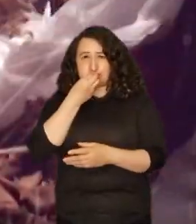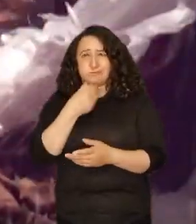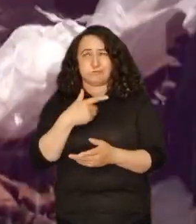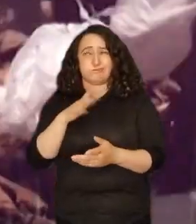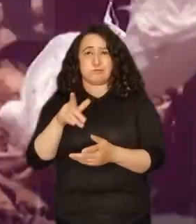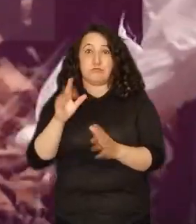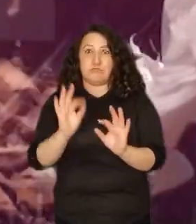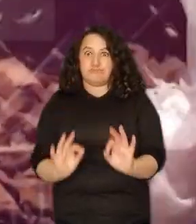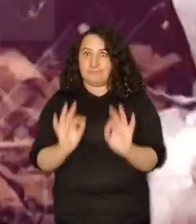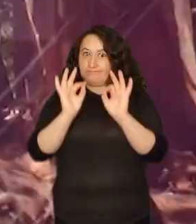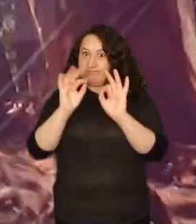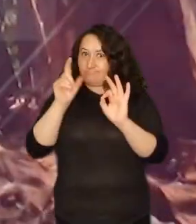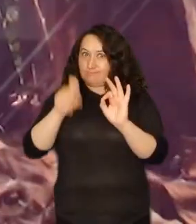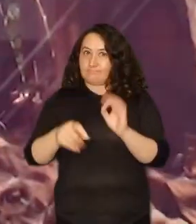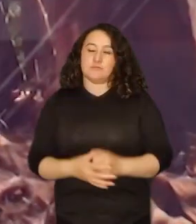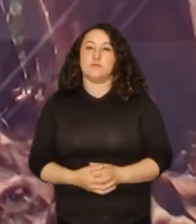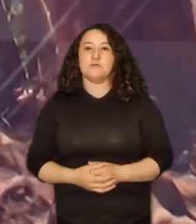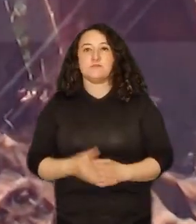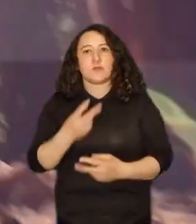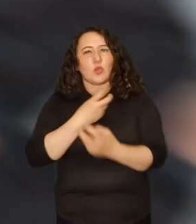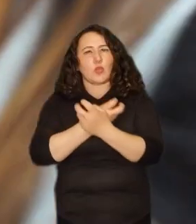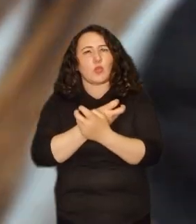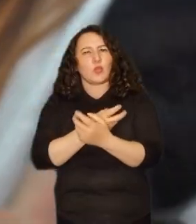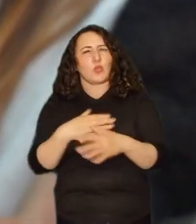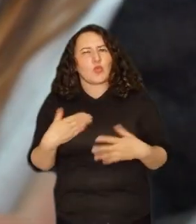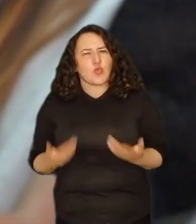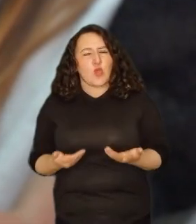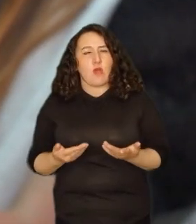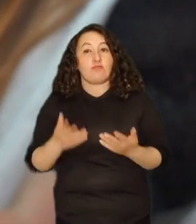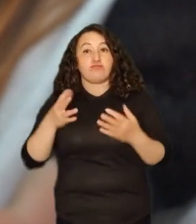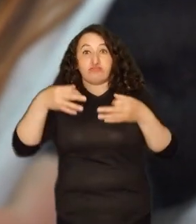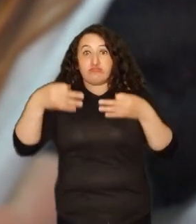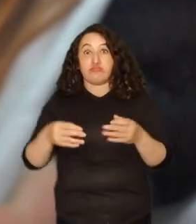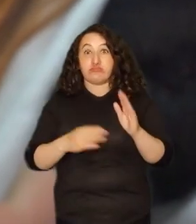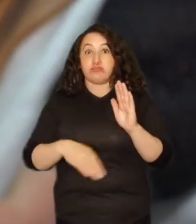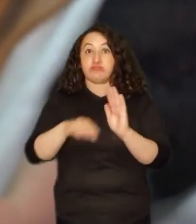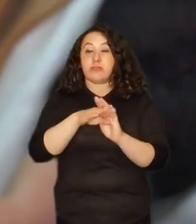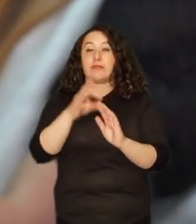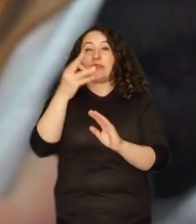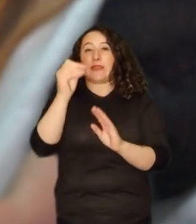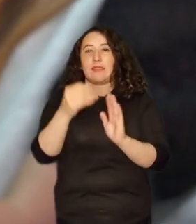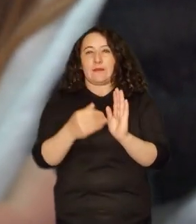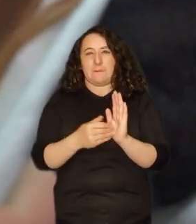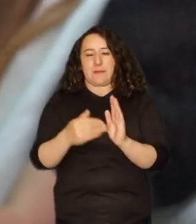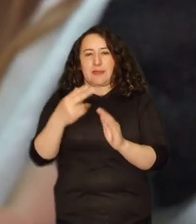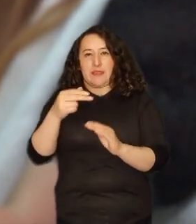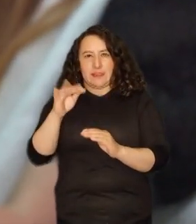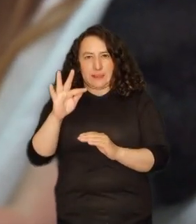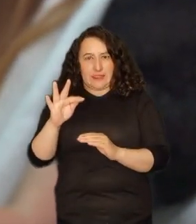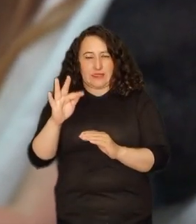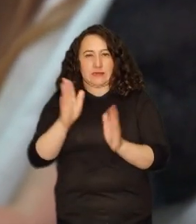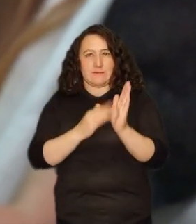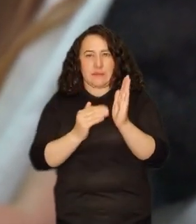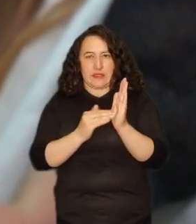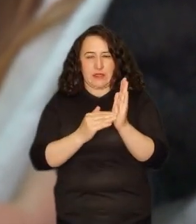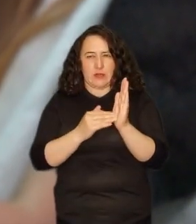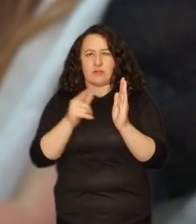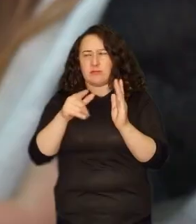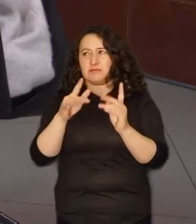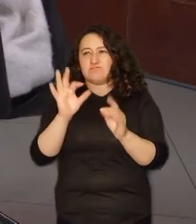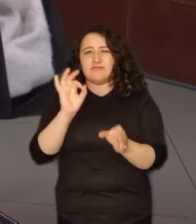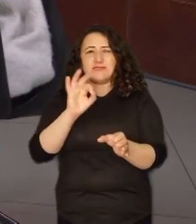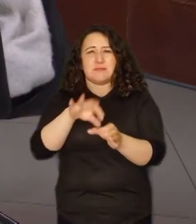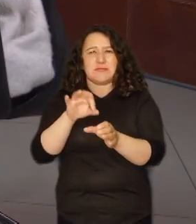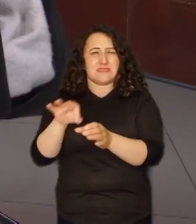más altos estándares de calidad. En el Huila hay establecidas alrededor de 30.000 hectáreas de plátano, pero las semillas se obtenían de una manera